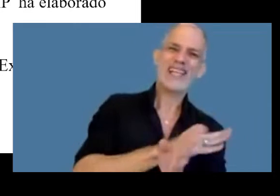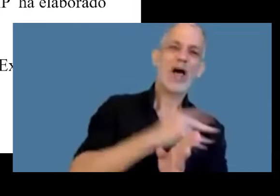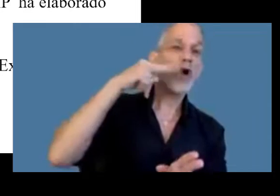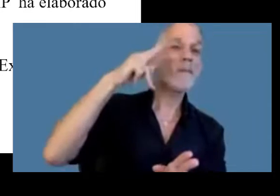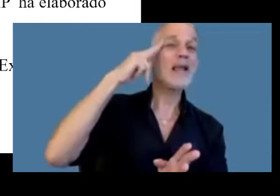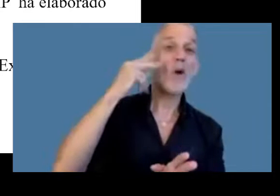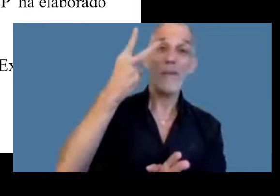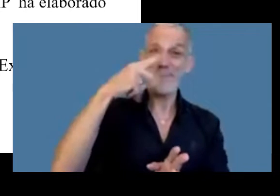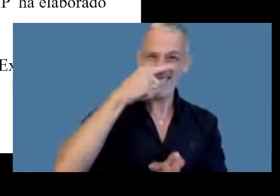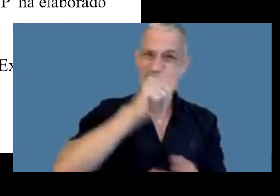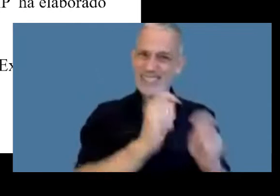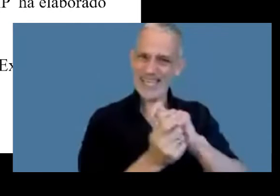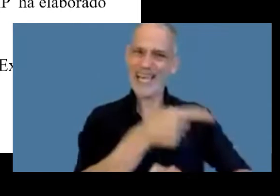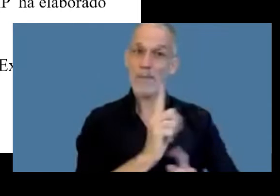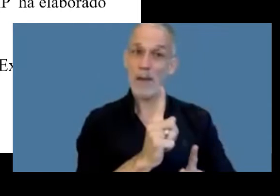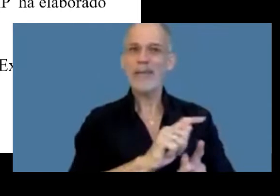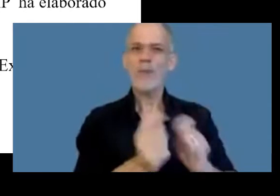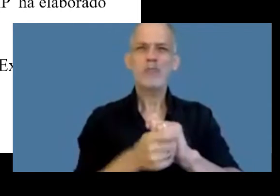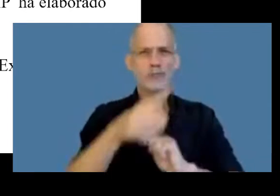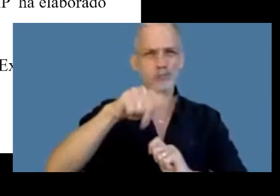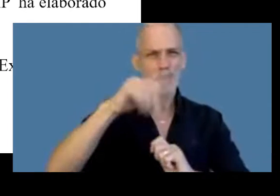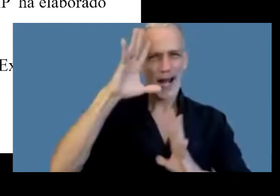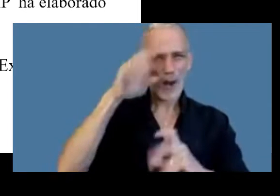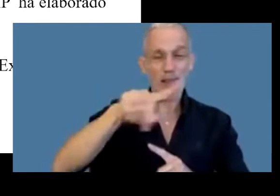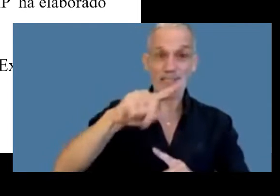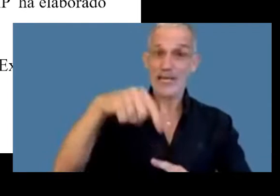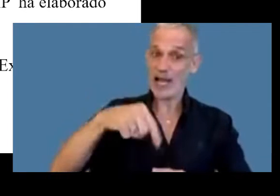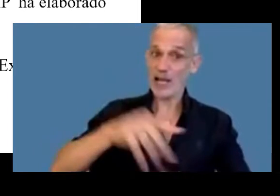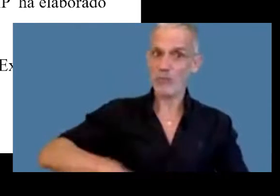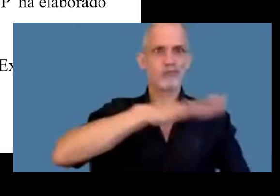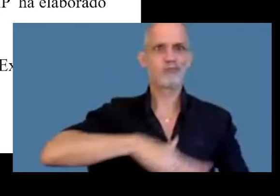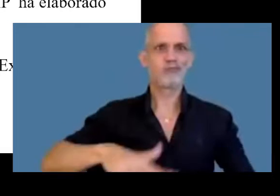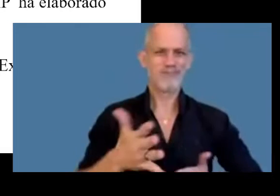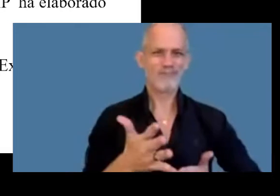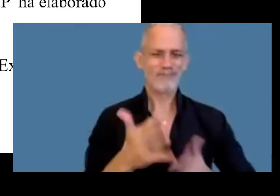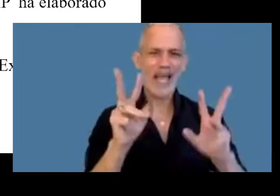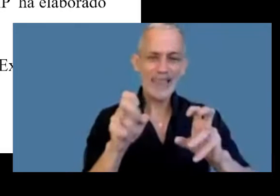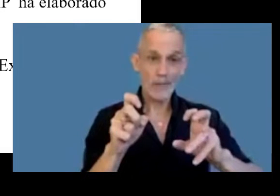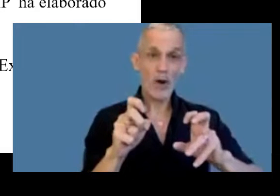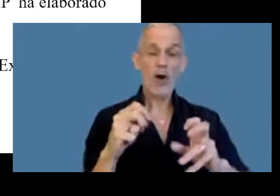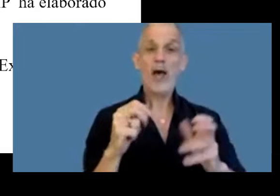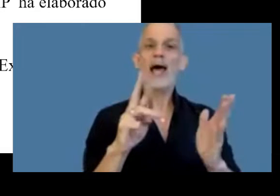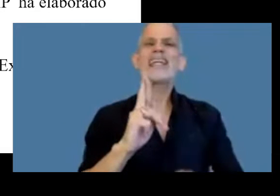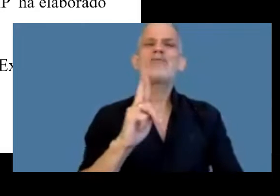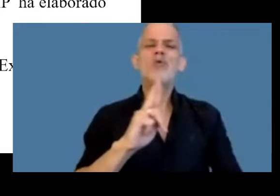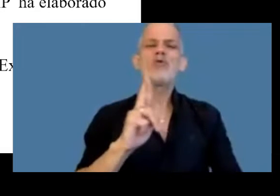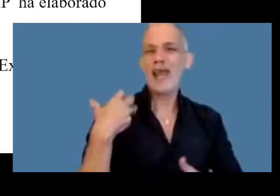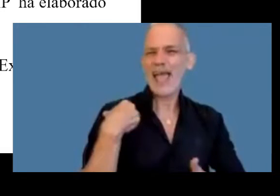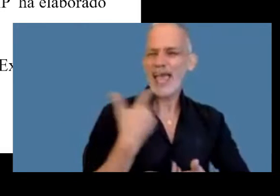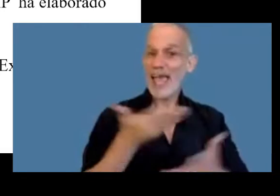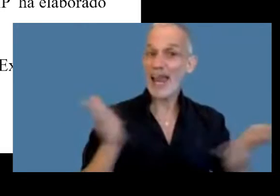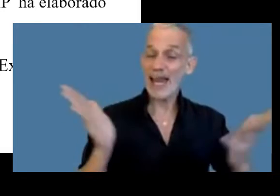2009-27. Recuerden que en nuestro ámbito las resoluciones generales, si bien pueden